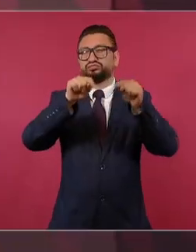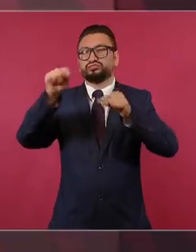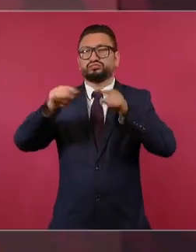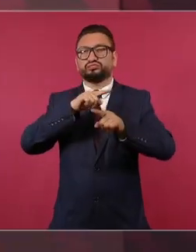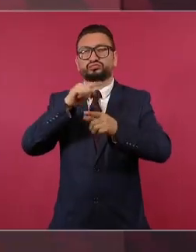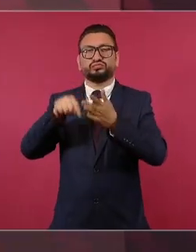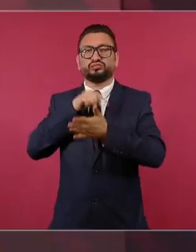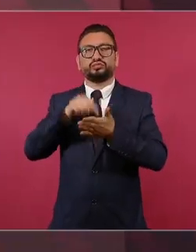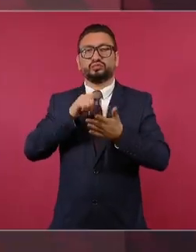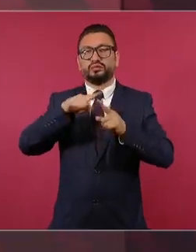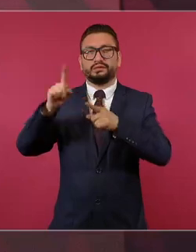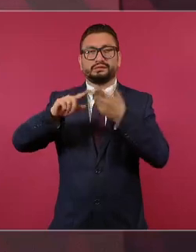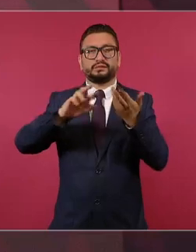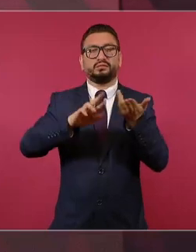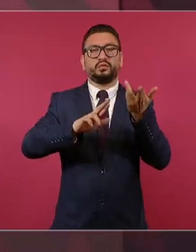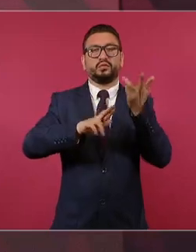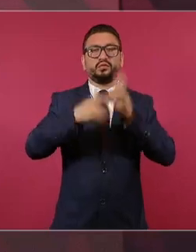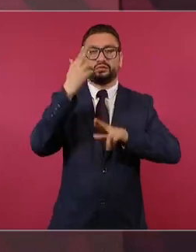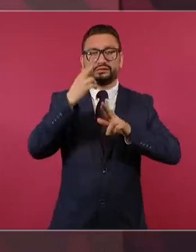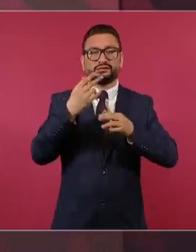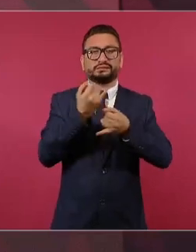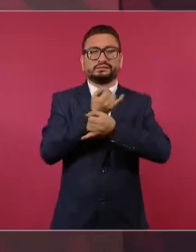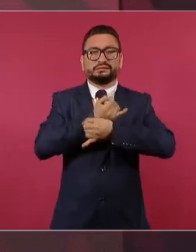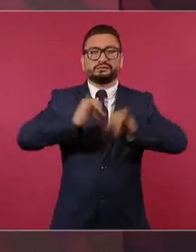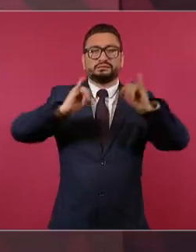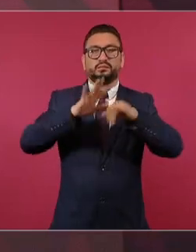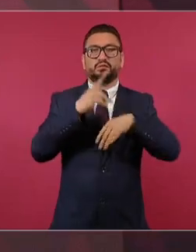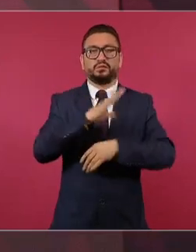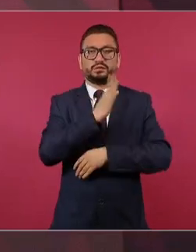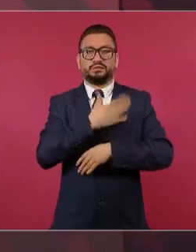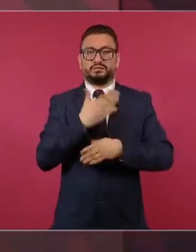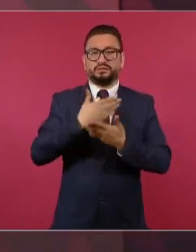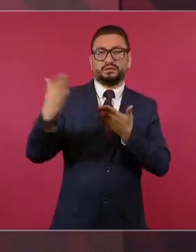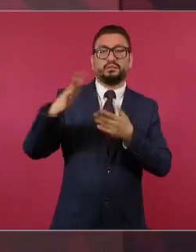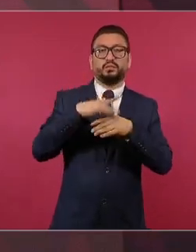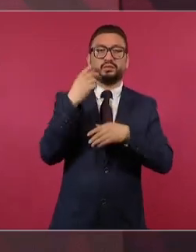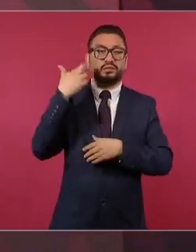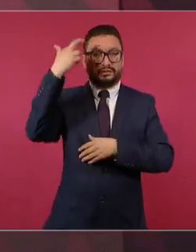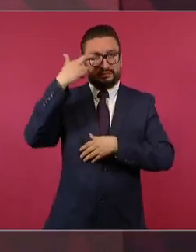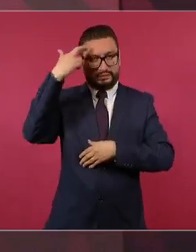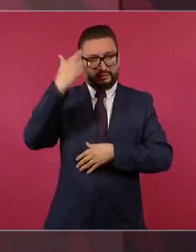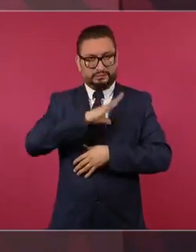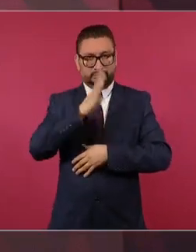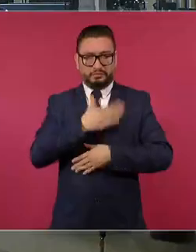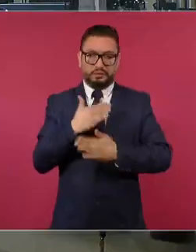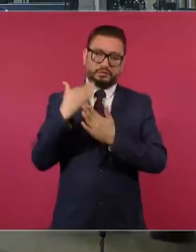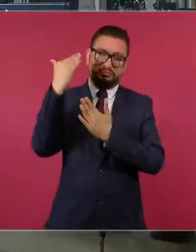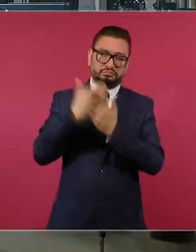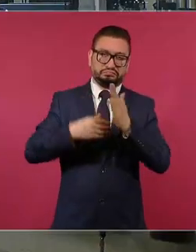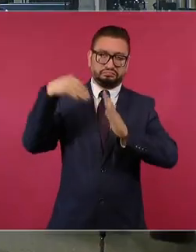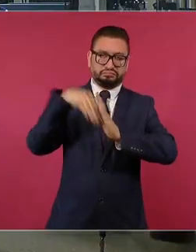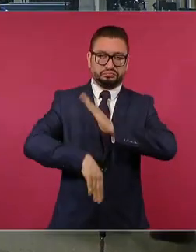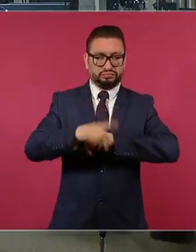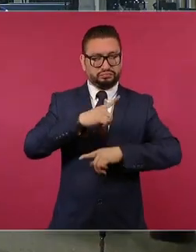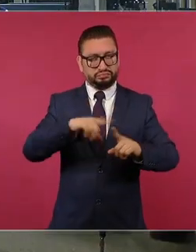con relación a España, por la decadencia de la monarquía española,